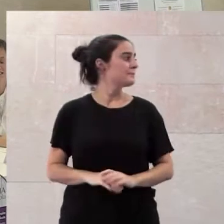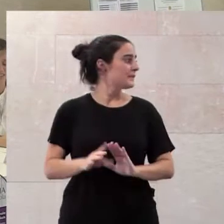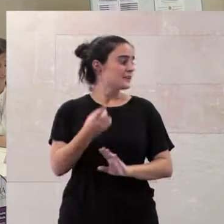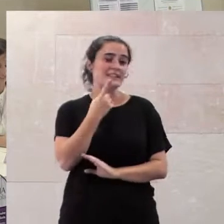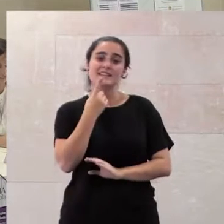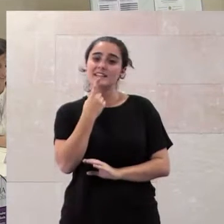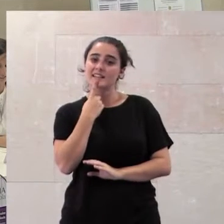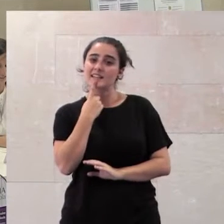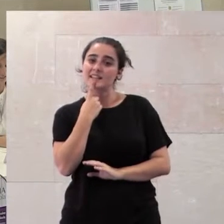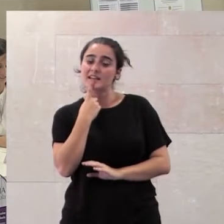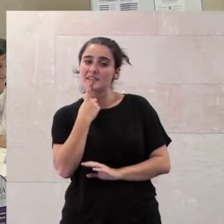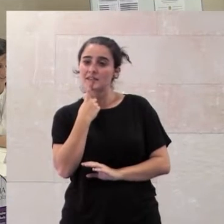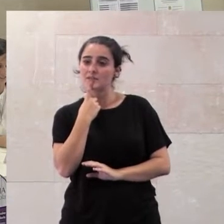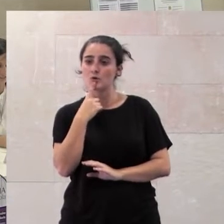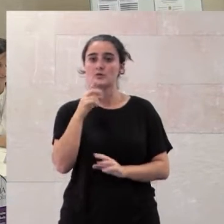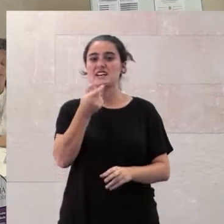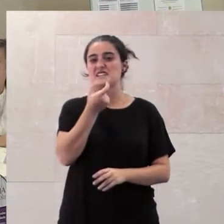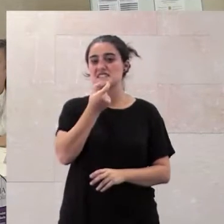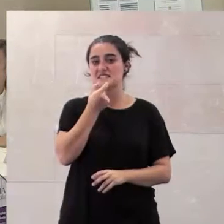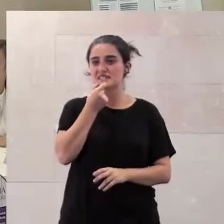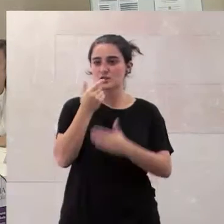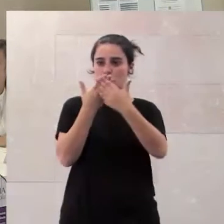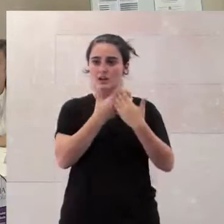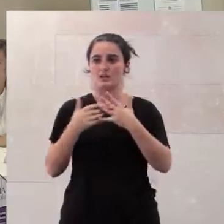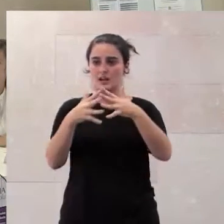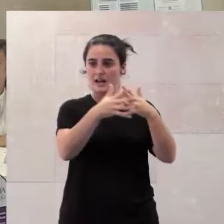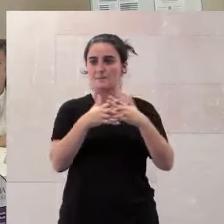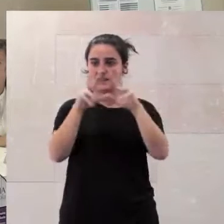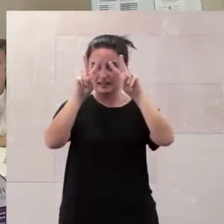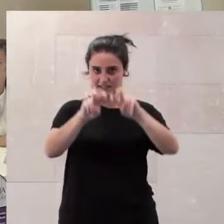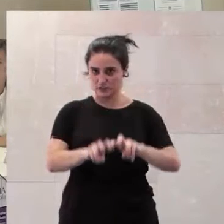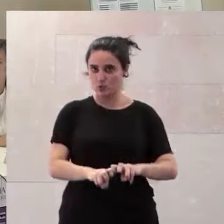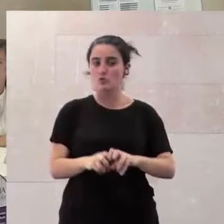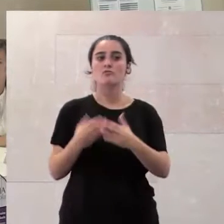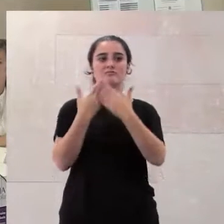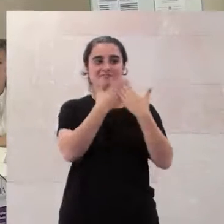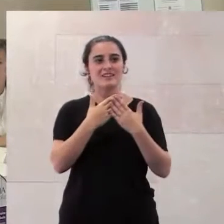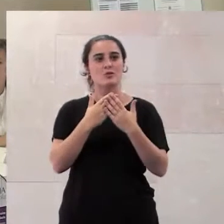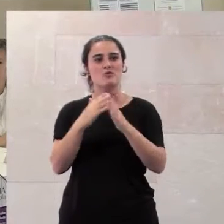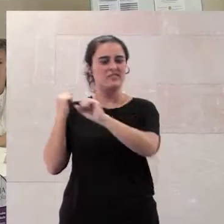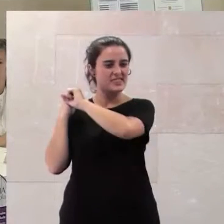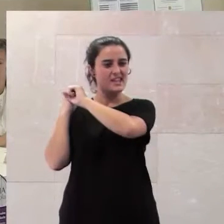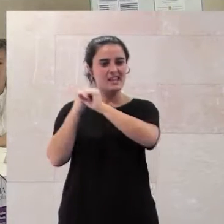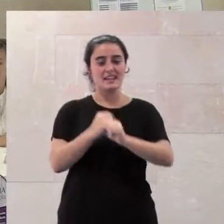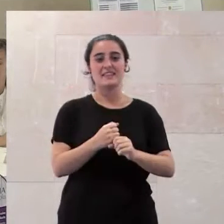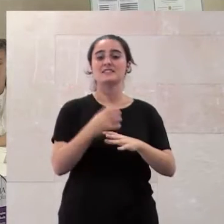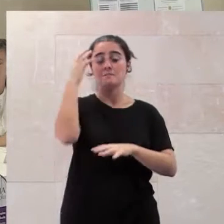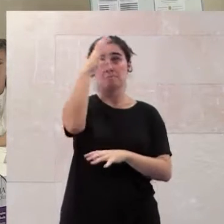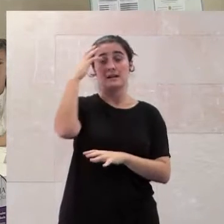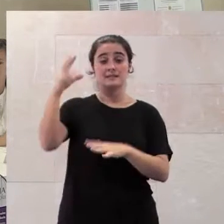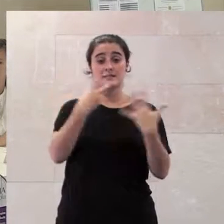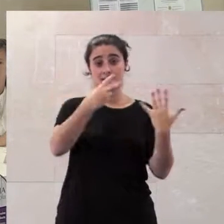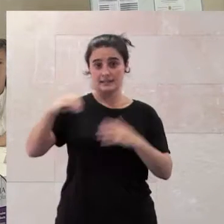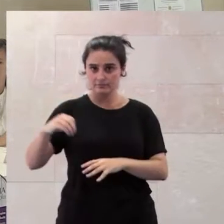el American Science Review es un estudio que se hizo durante 4 décadas en 70 países y analiza un poco también